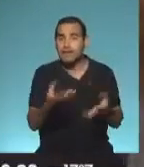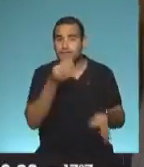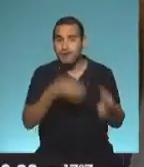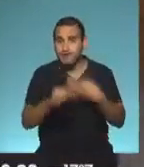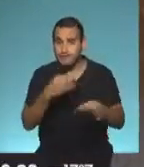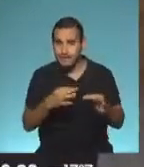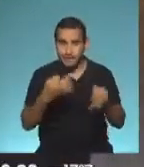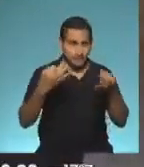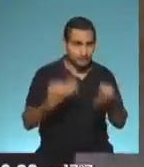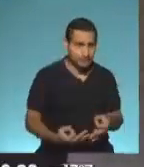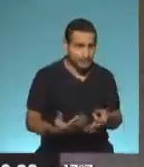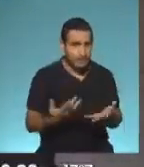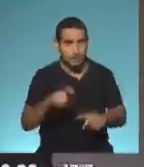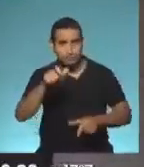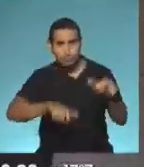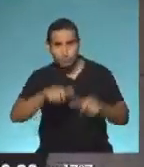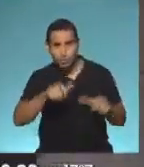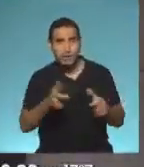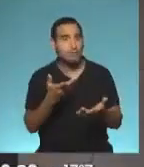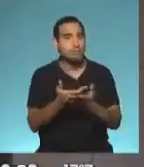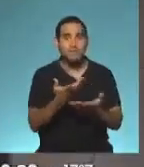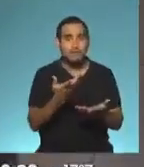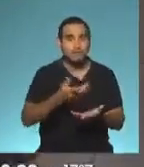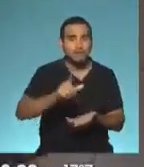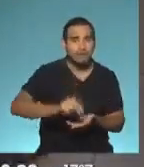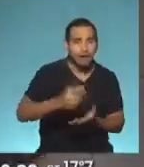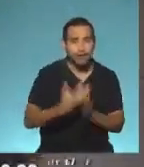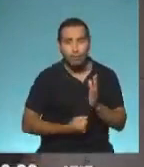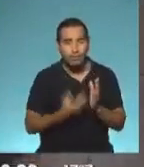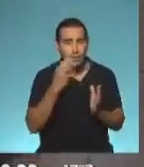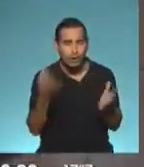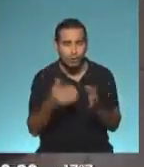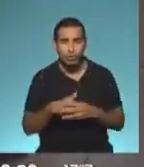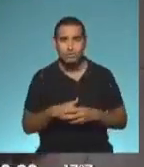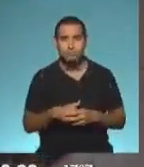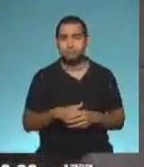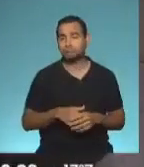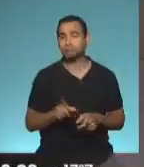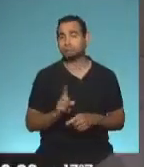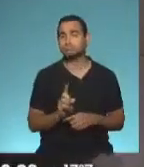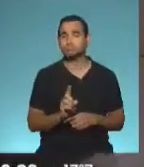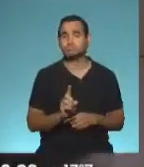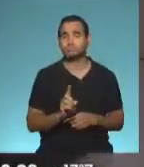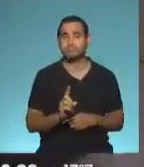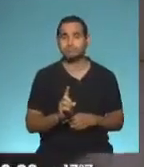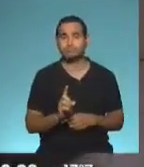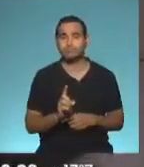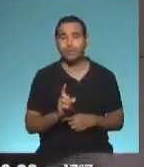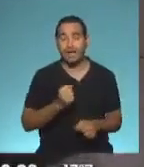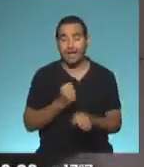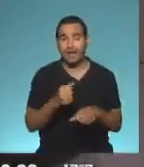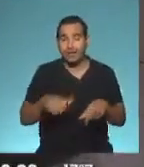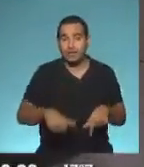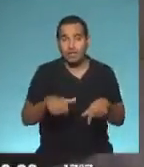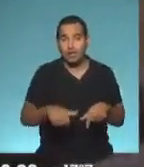venta va bien la gente pide alguna rebaja algo no lo que estábamos hasta